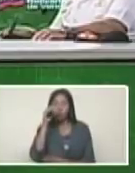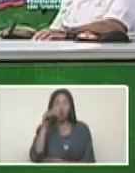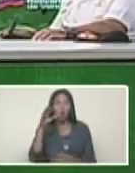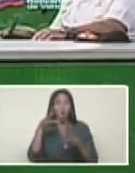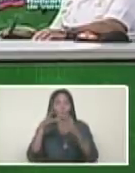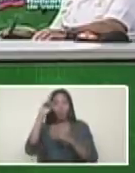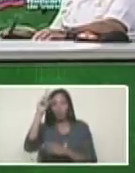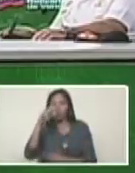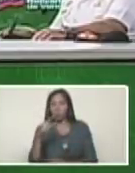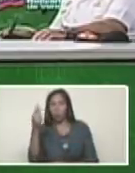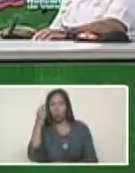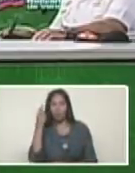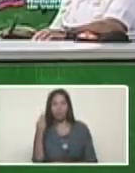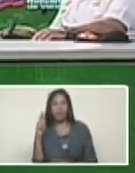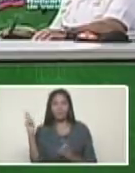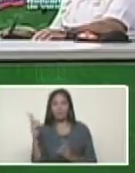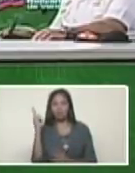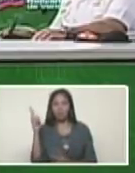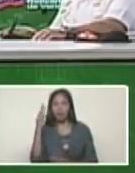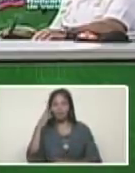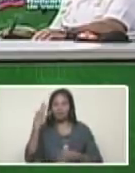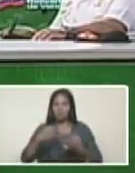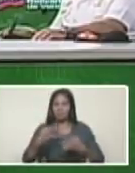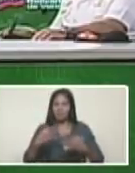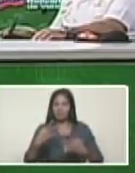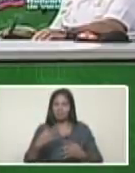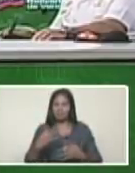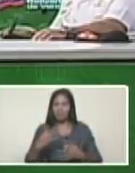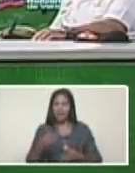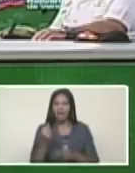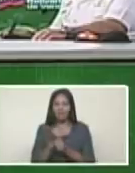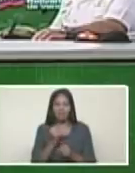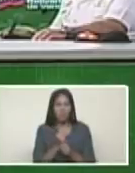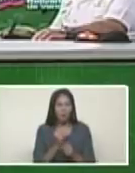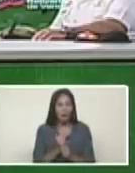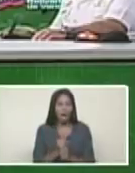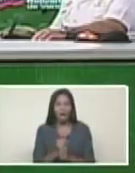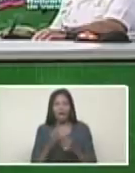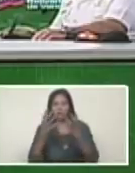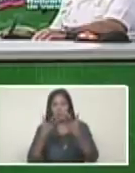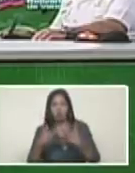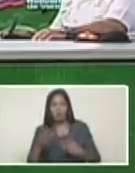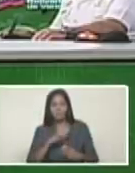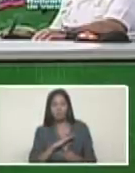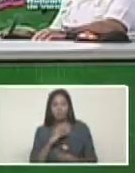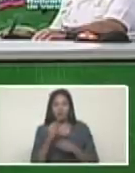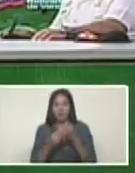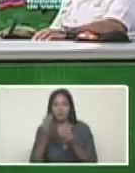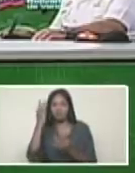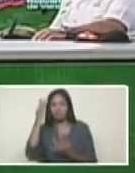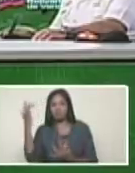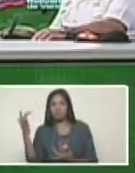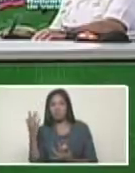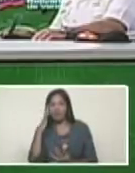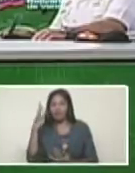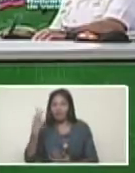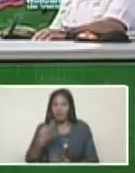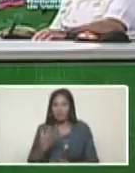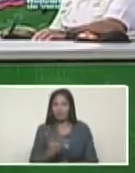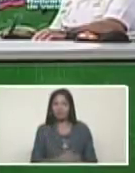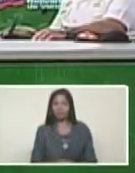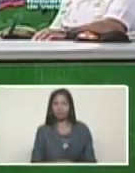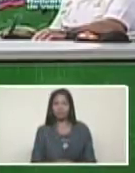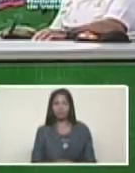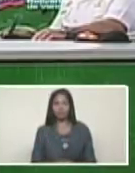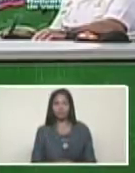todos los días, hay una Venezuela de verdad que trabaja, que produce, que crea, que cree.